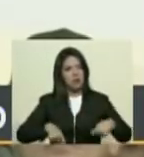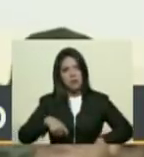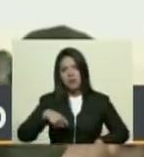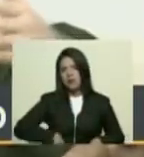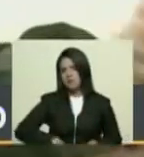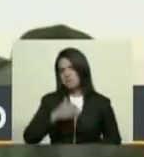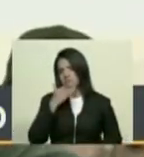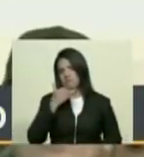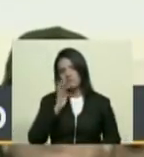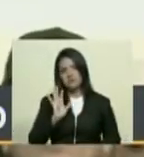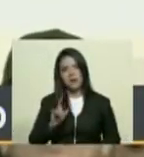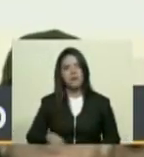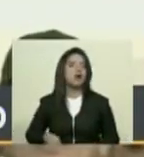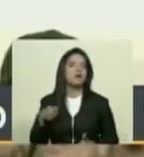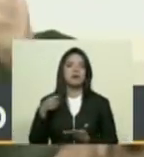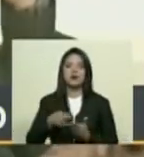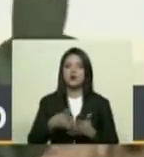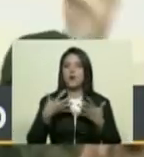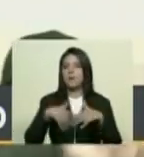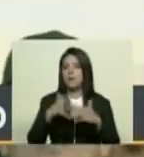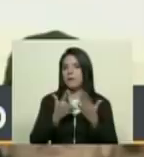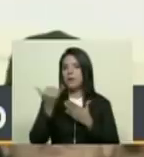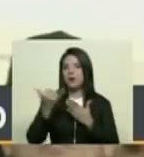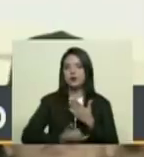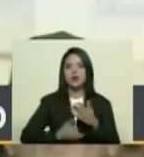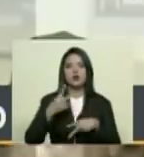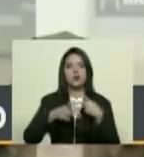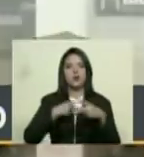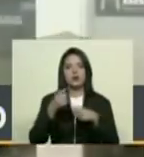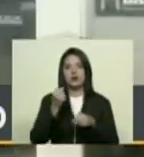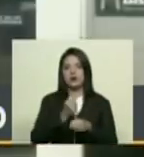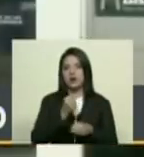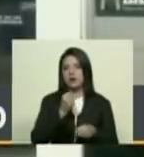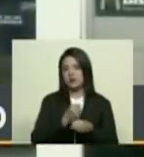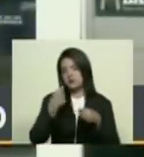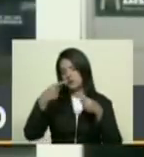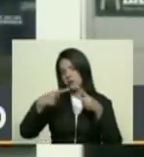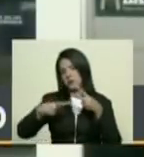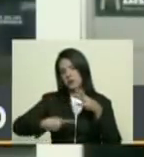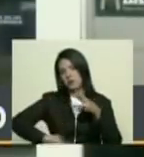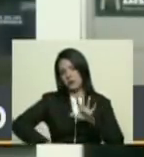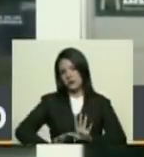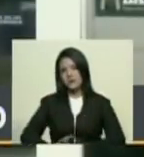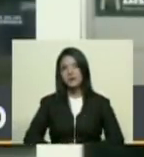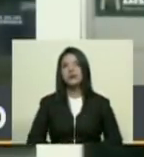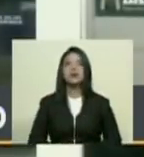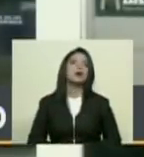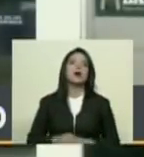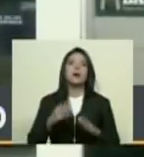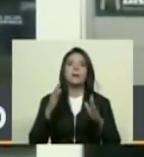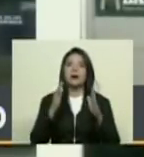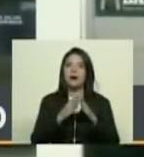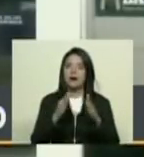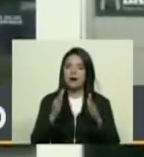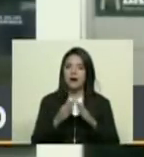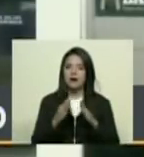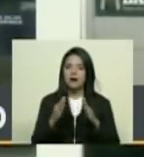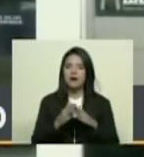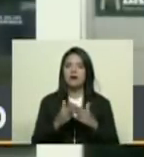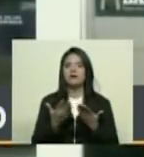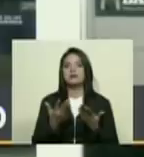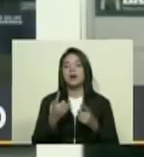sus inversiones, proyectos socioproductivos, etcétera, vivienda